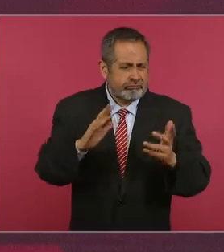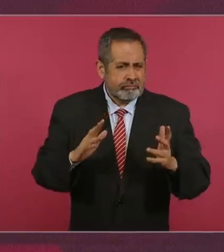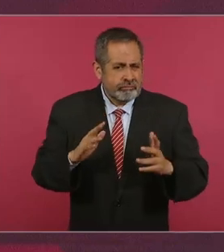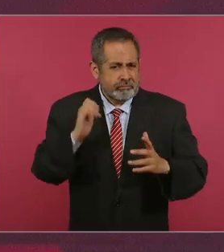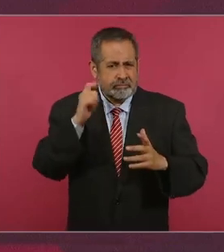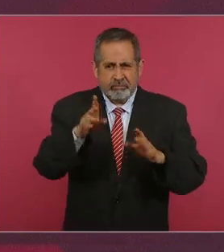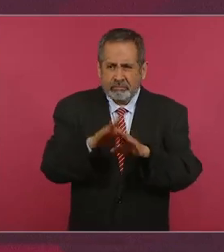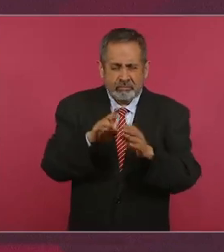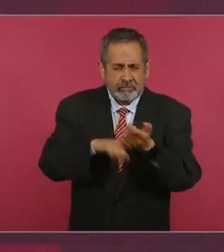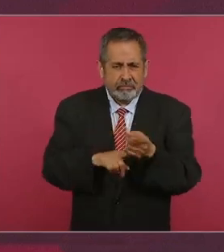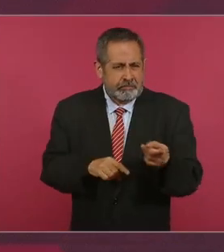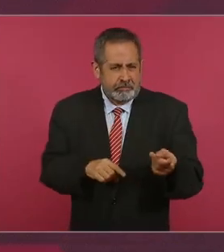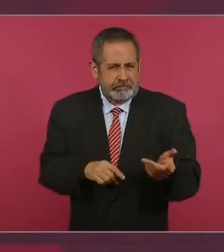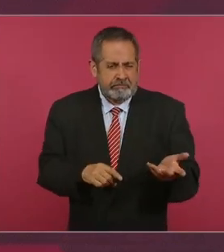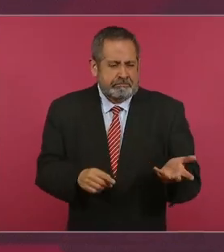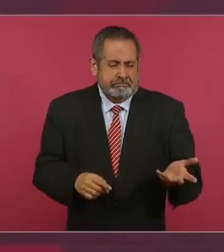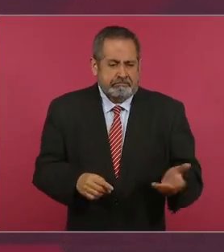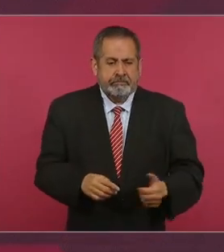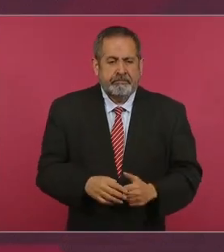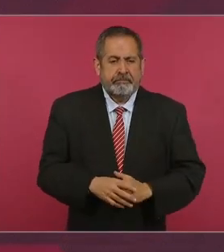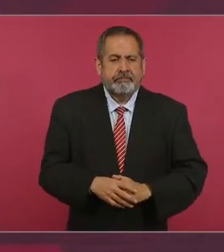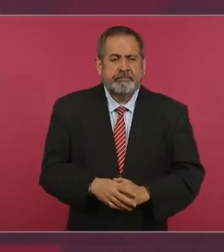en cuestiones